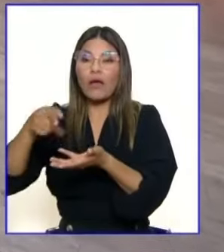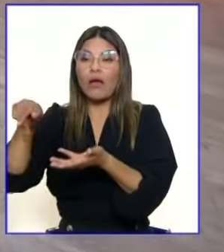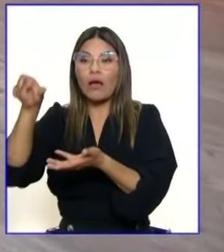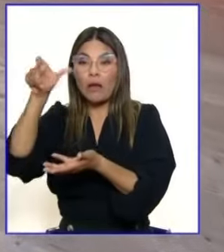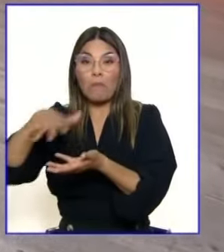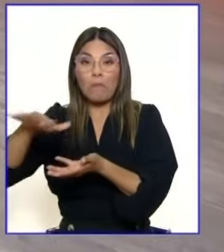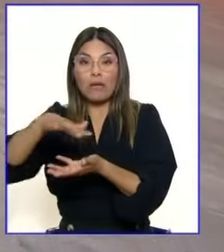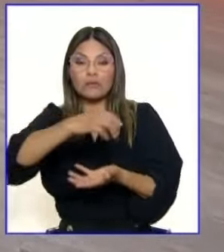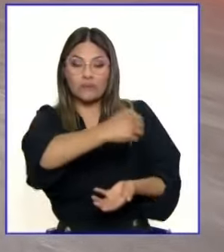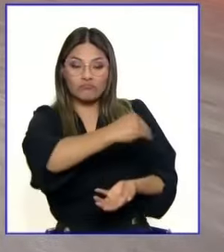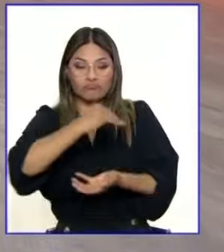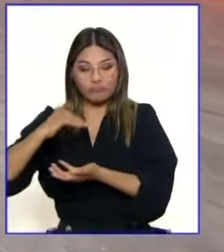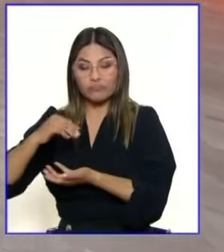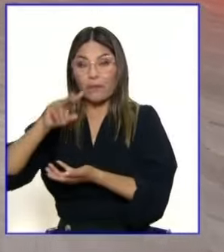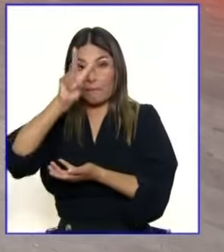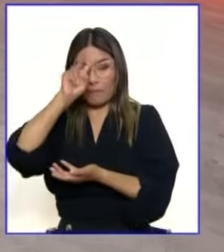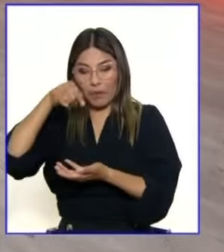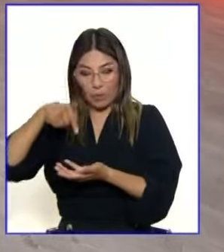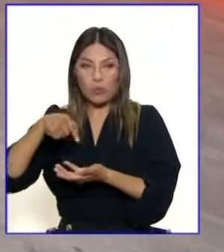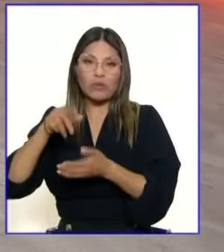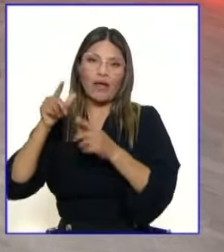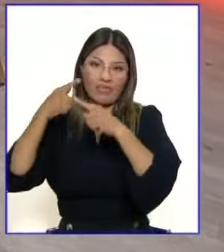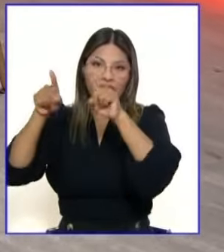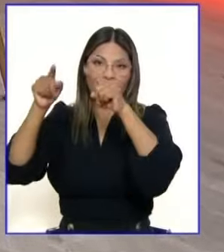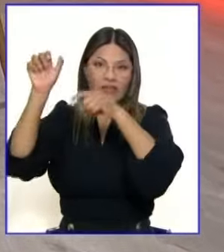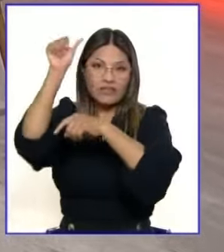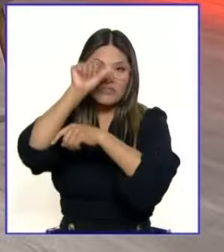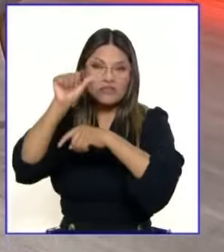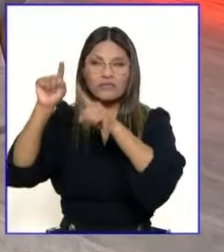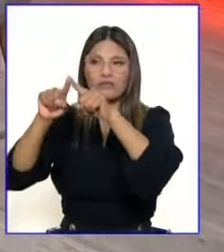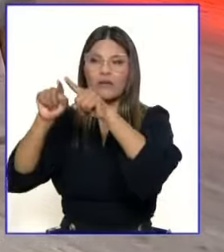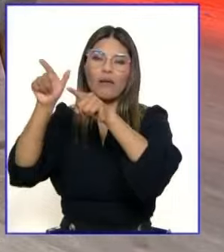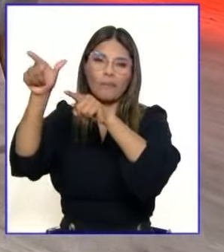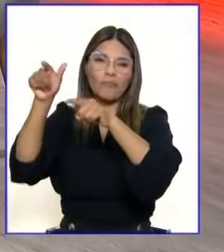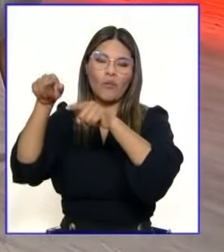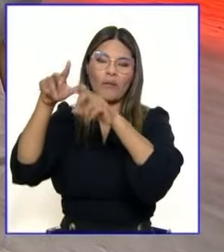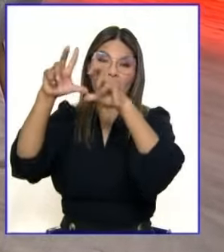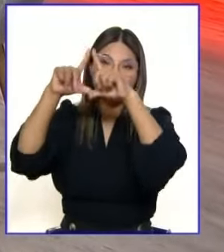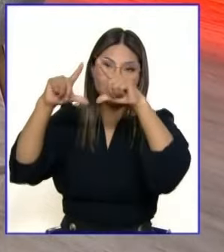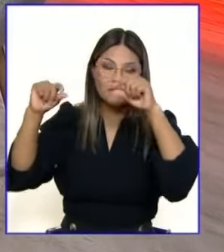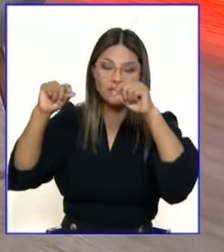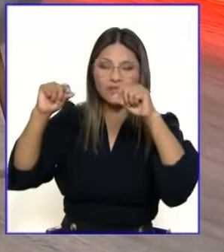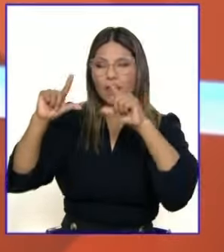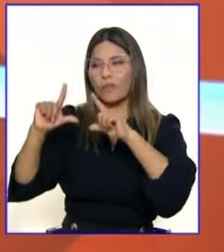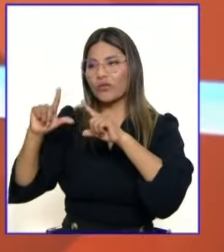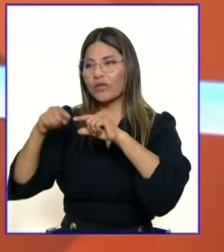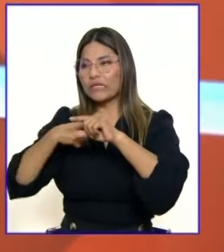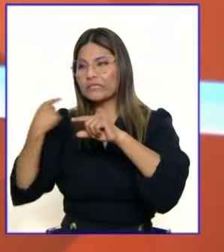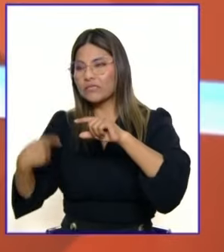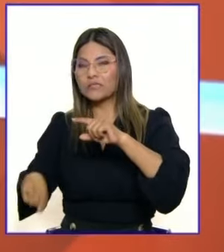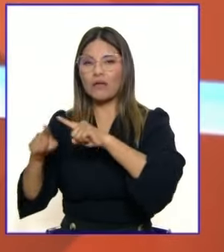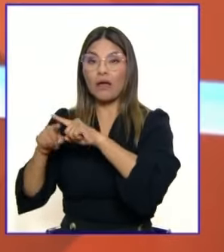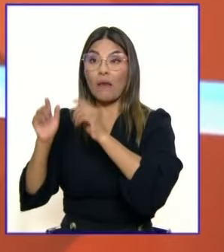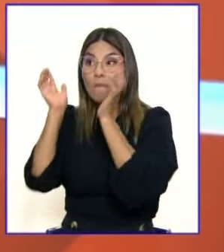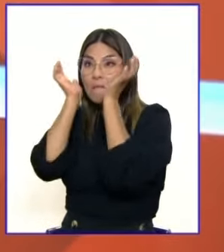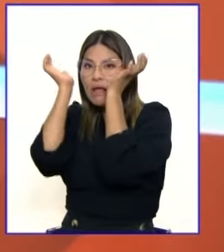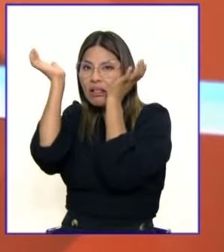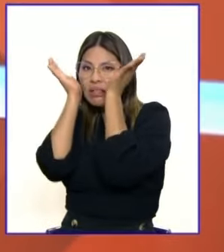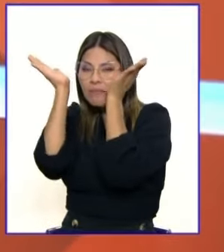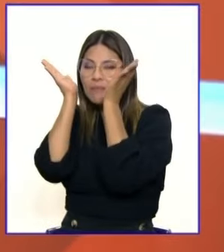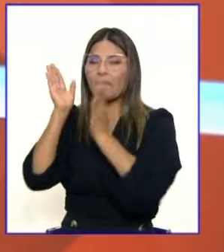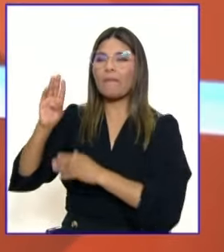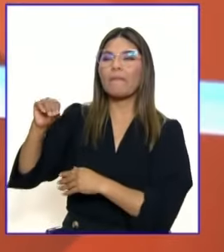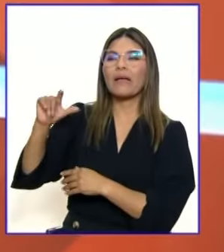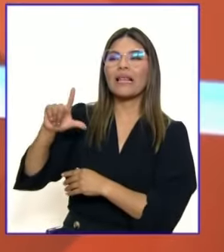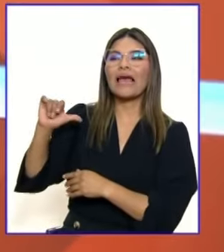de japoneses o aquellos que vienen de Malasia? Sí. Mire, en primer lugar, yo creo que hay unos rasgos